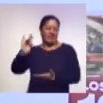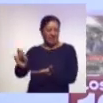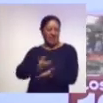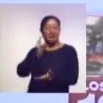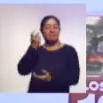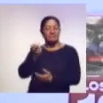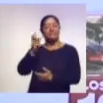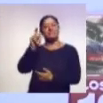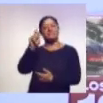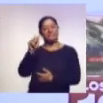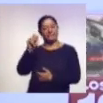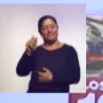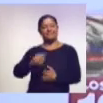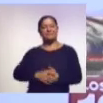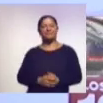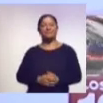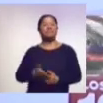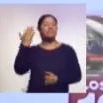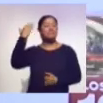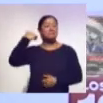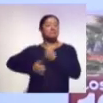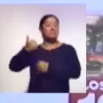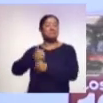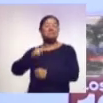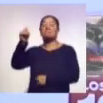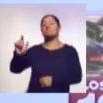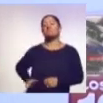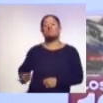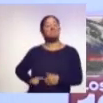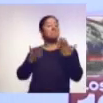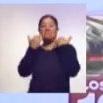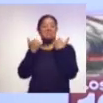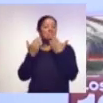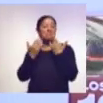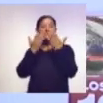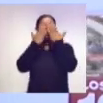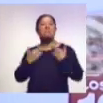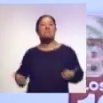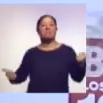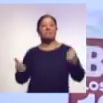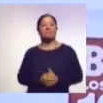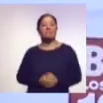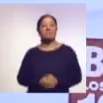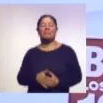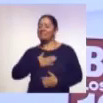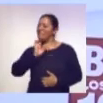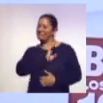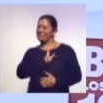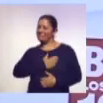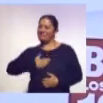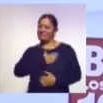beca, porque bueno, en años pasados otros gobernadores no lo habían hecho y me siento muy contenta de que